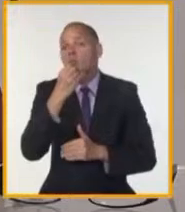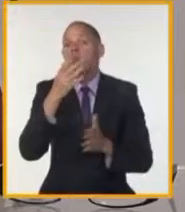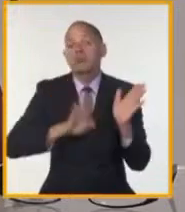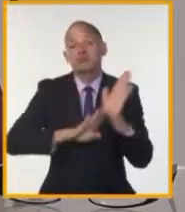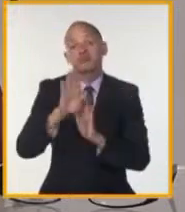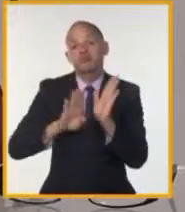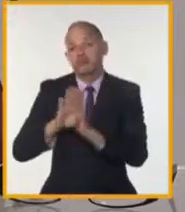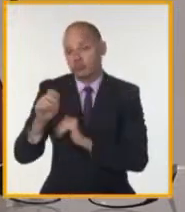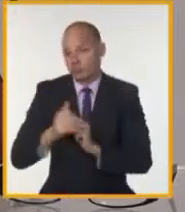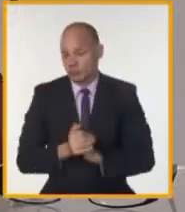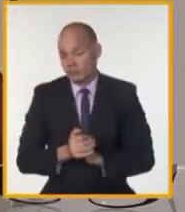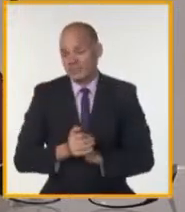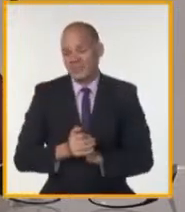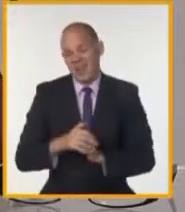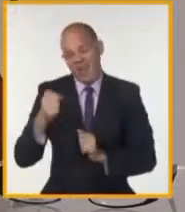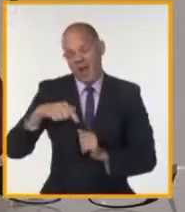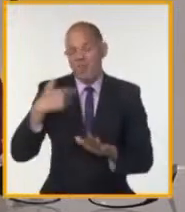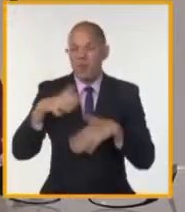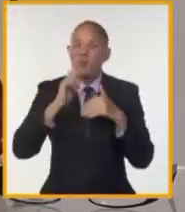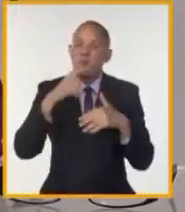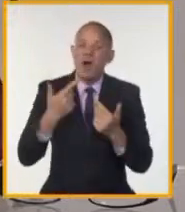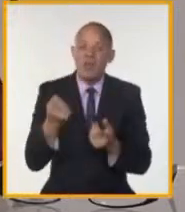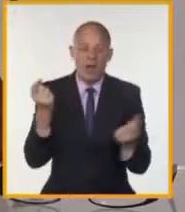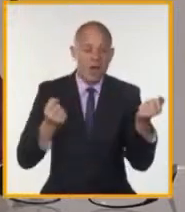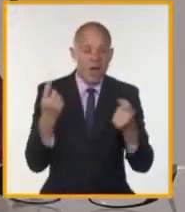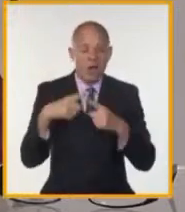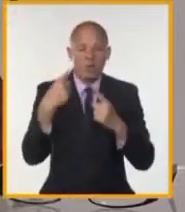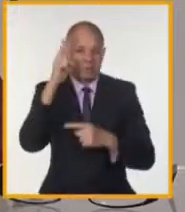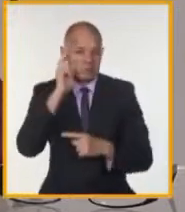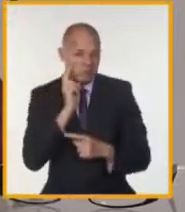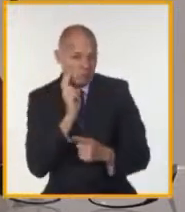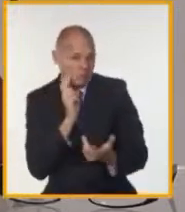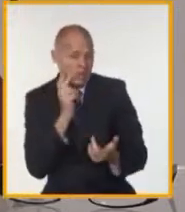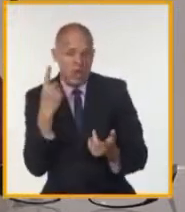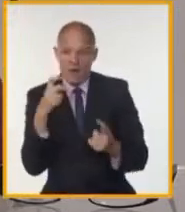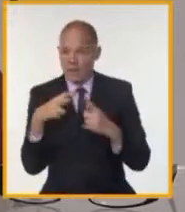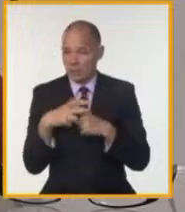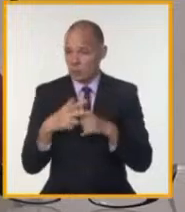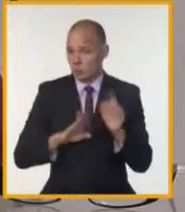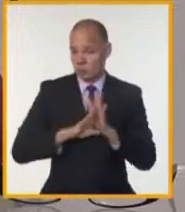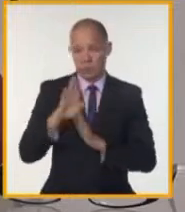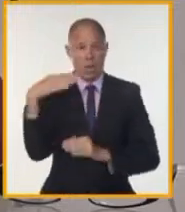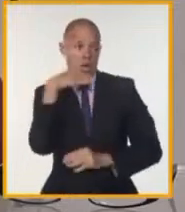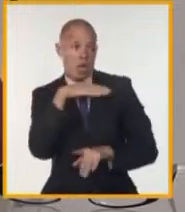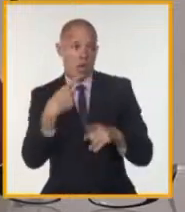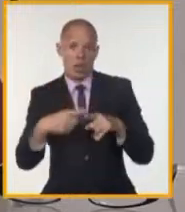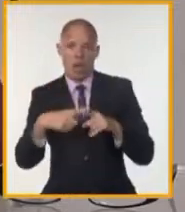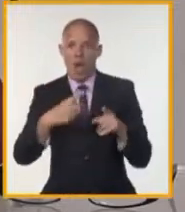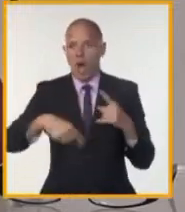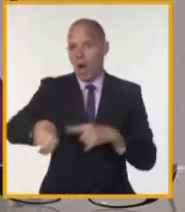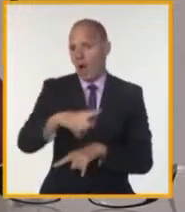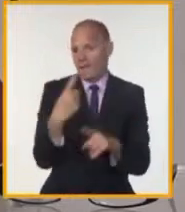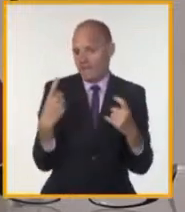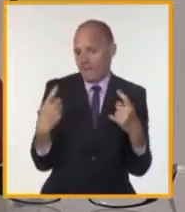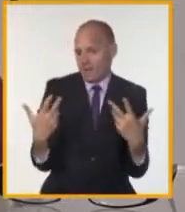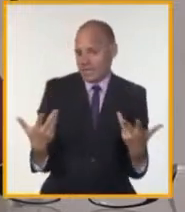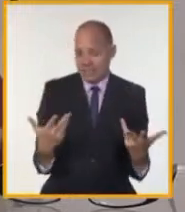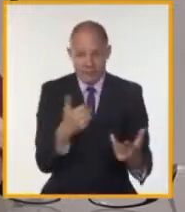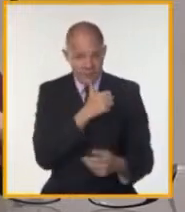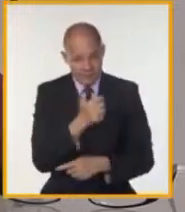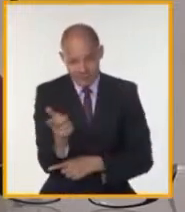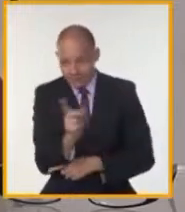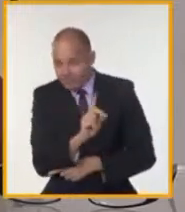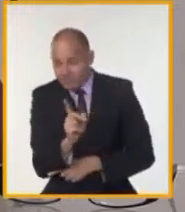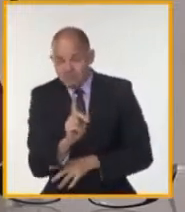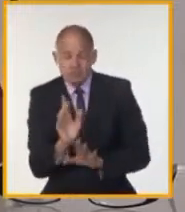anteriores se referían al proyecto de desafío, donde el proyecto de desafío, o sea, nos retroalimentamos de la